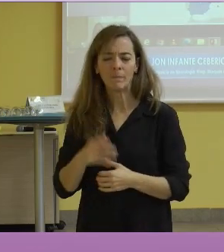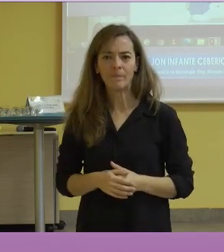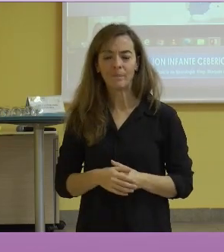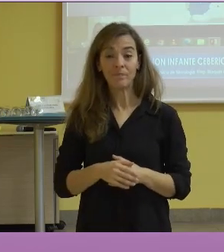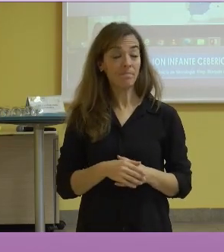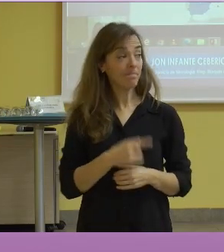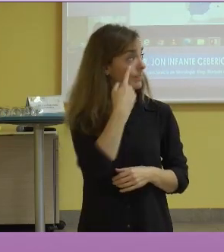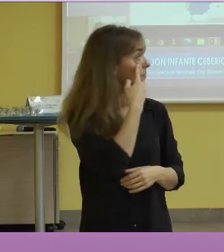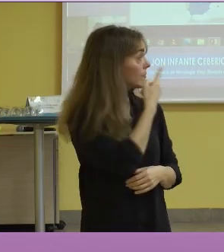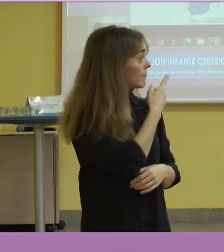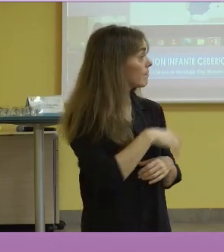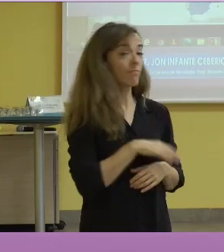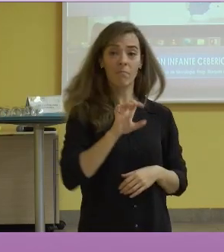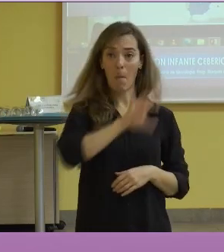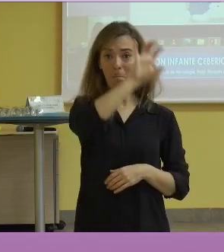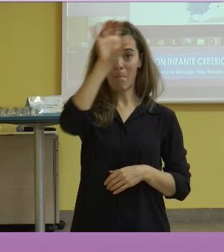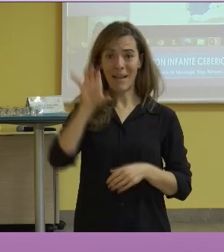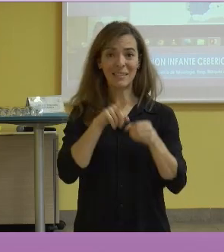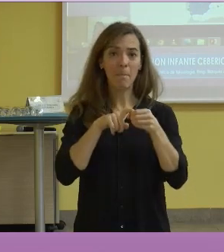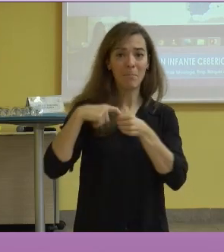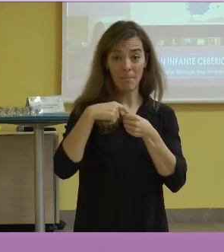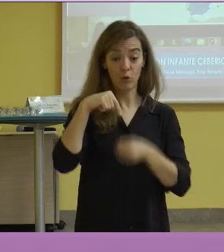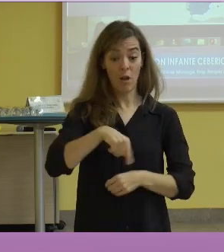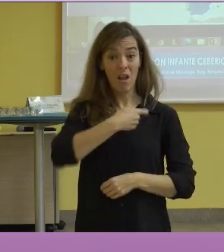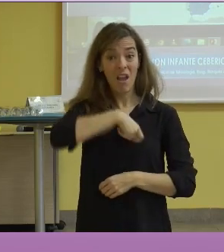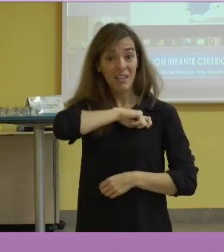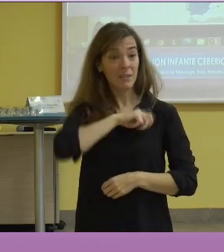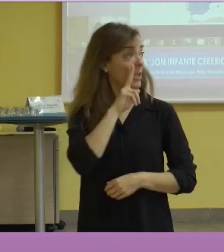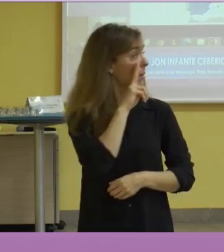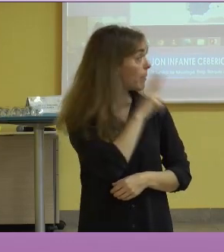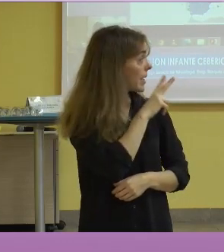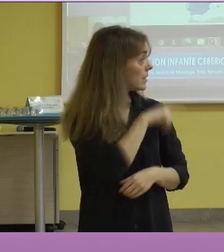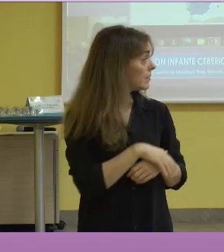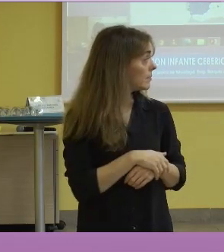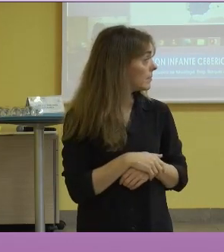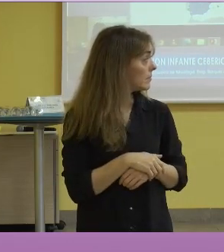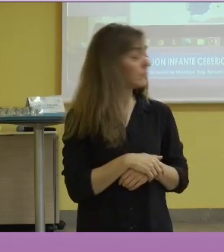bueno, estos son los países, y en el caso de España, pues veis aquí los puntos de